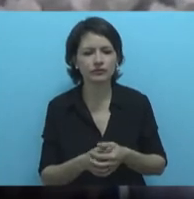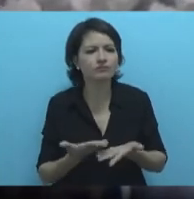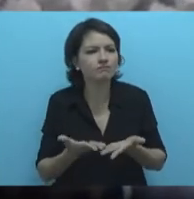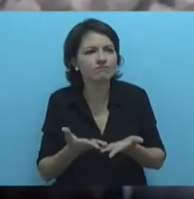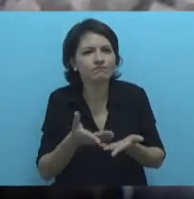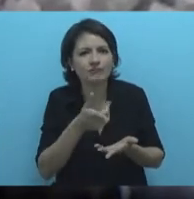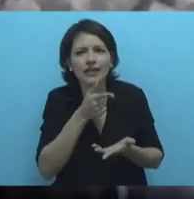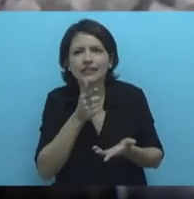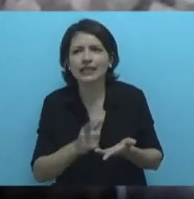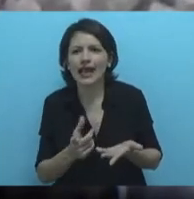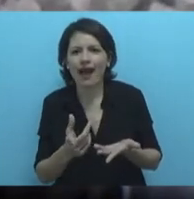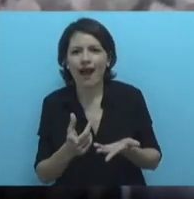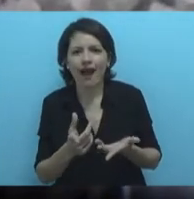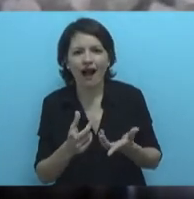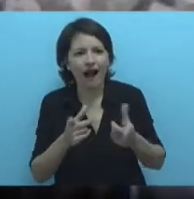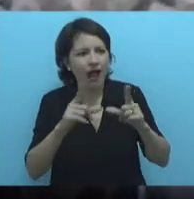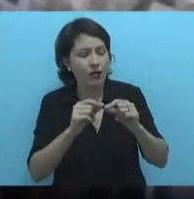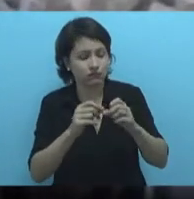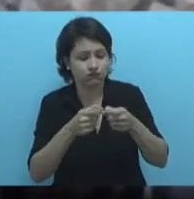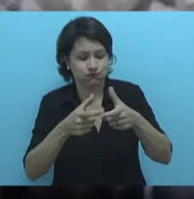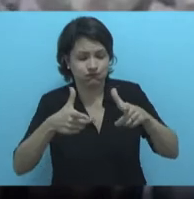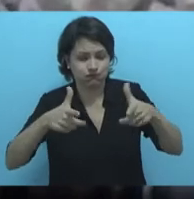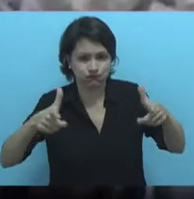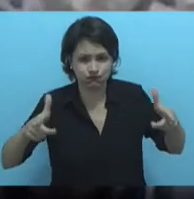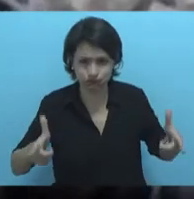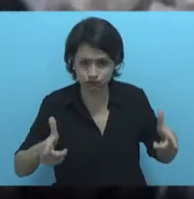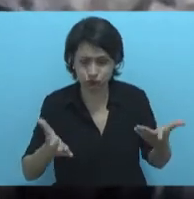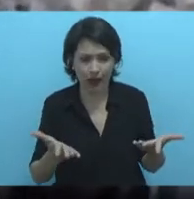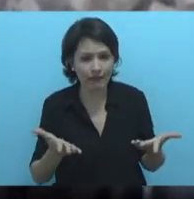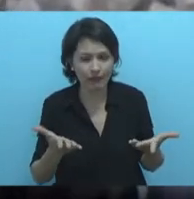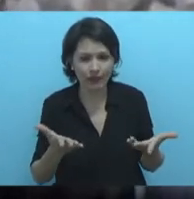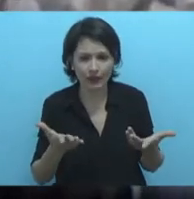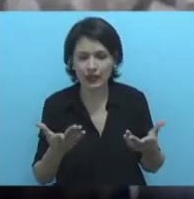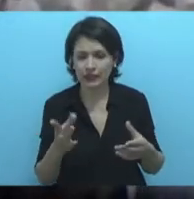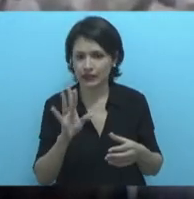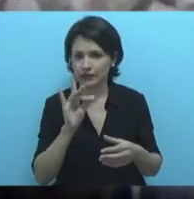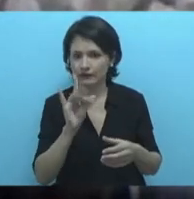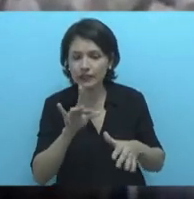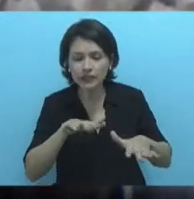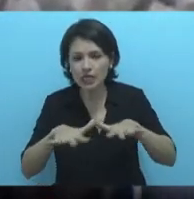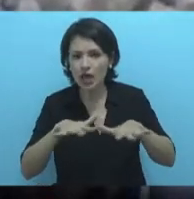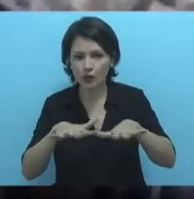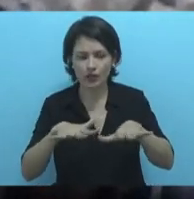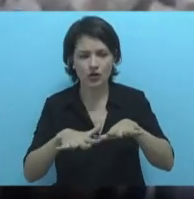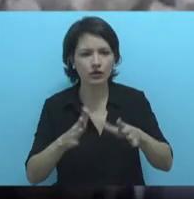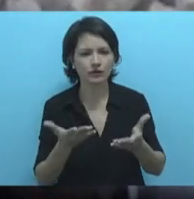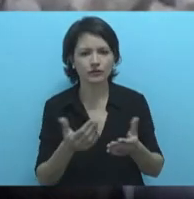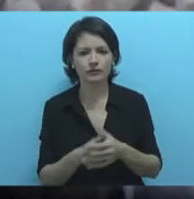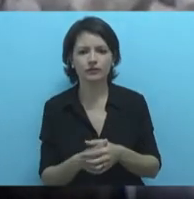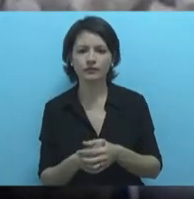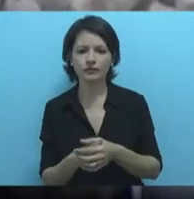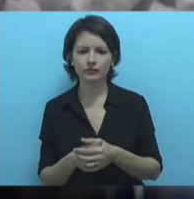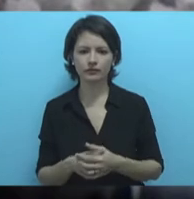parecía verdaderamente dramática la situación que estuviéramos ante esos números